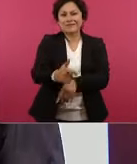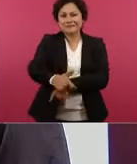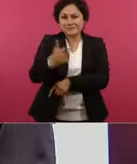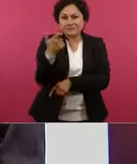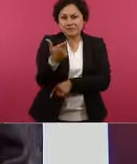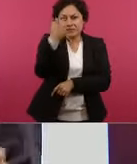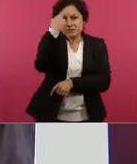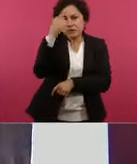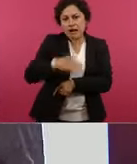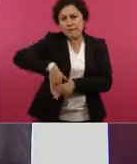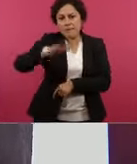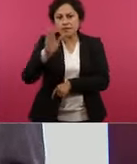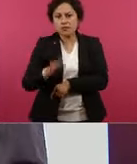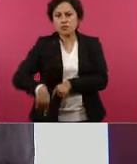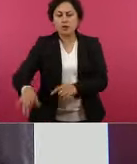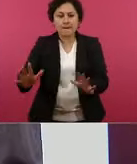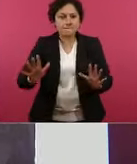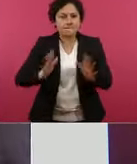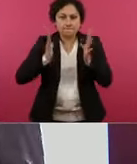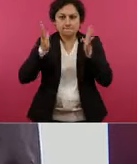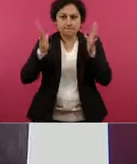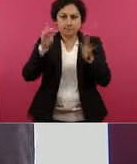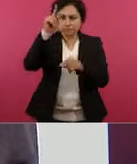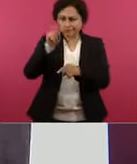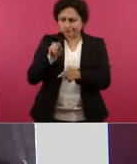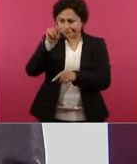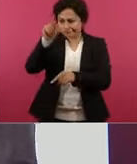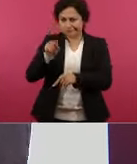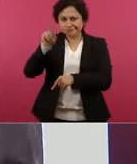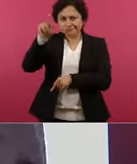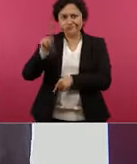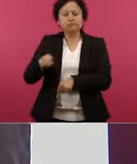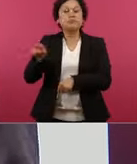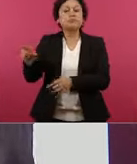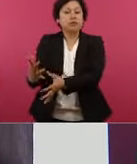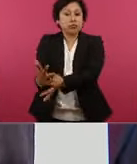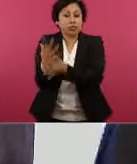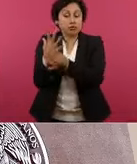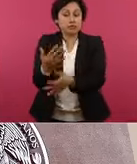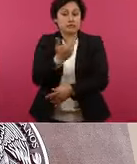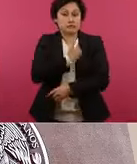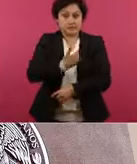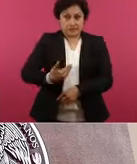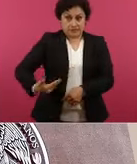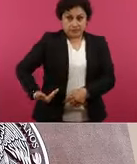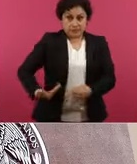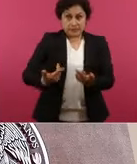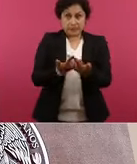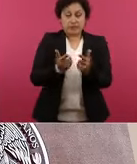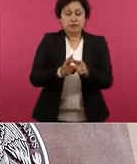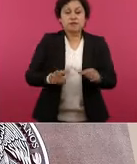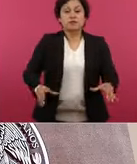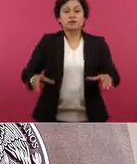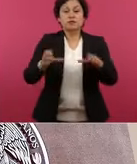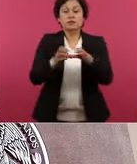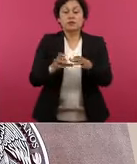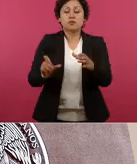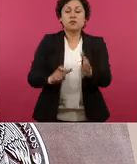admiración, en la que asegura que en tan solo un año la Presidencia de la República otorgó 5 contratos por un total